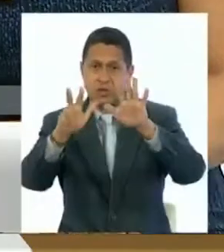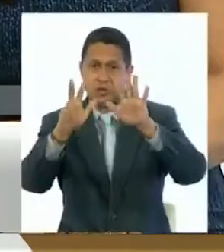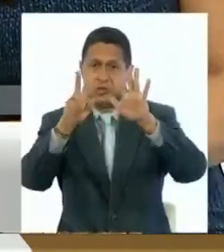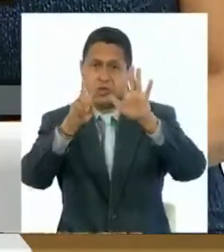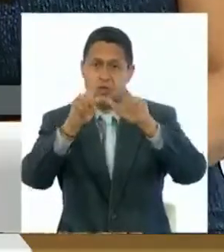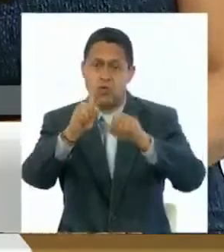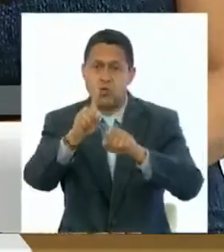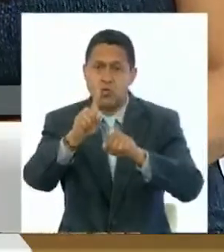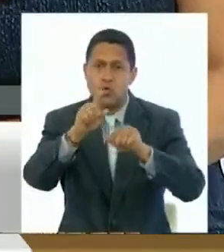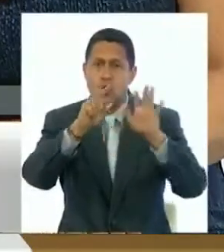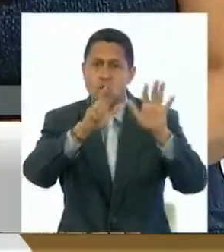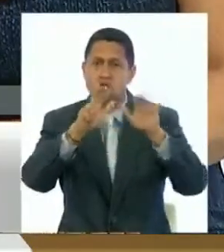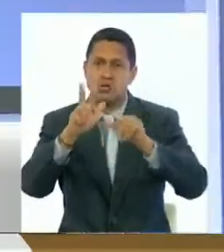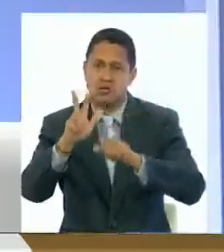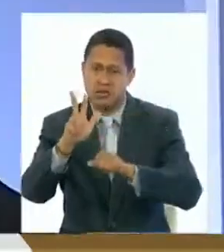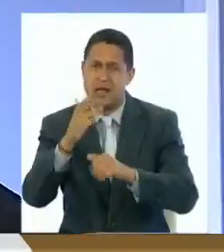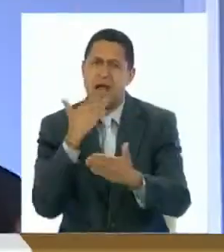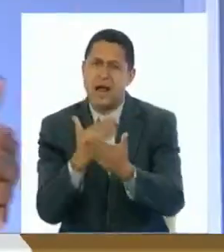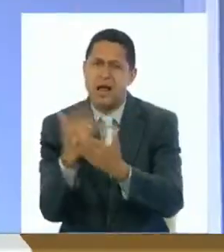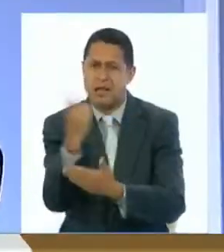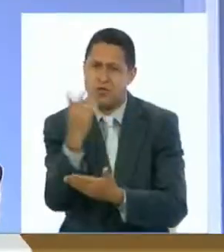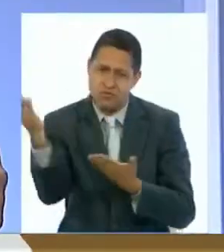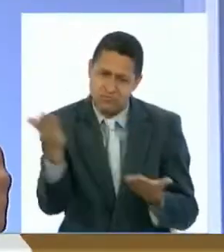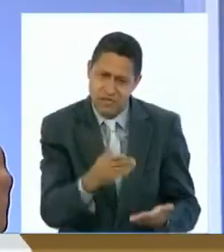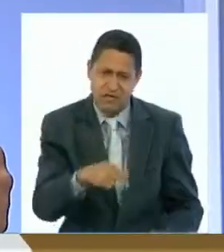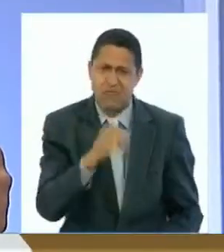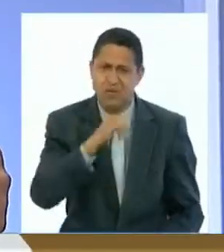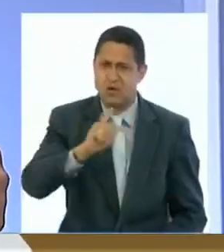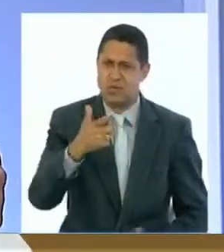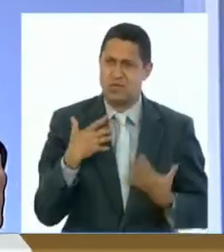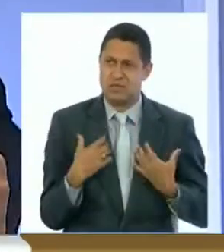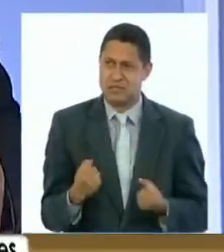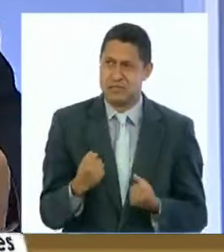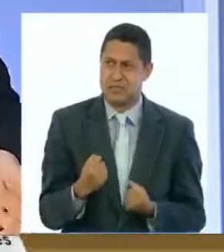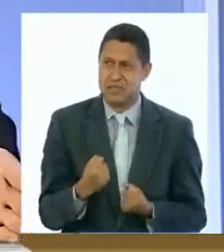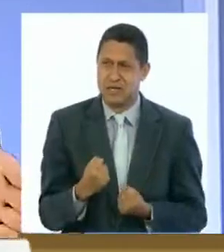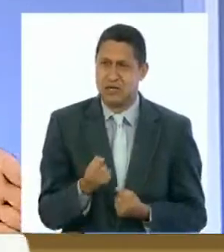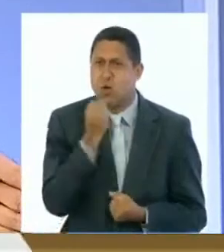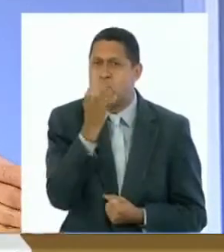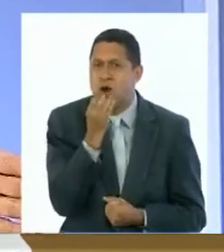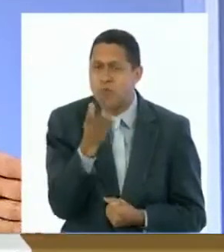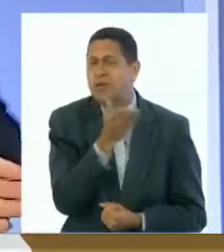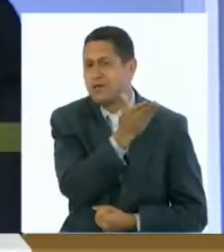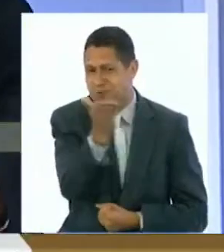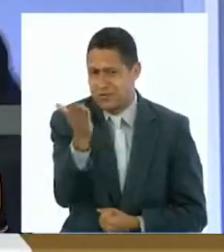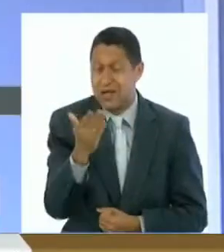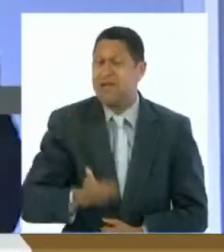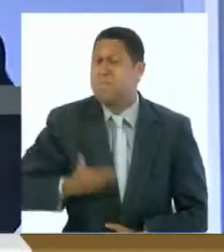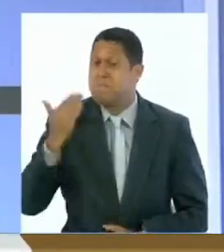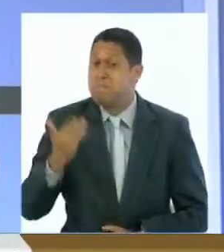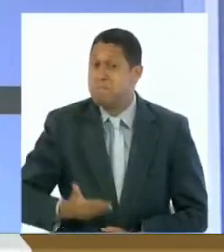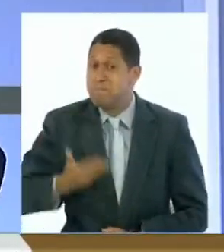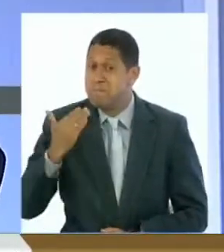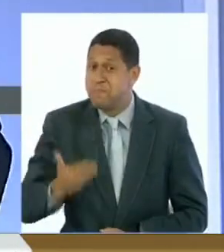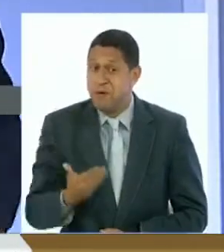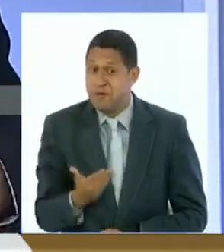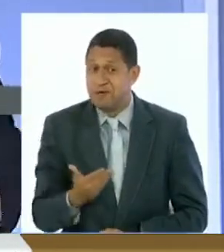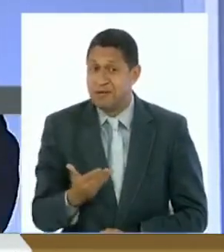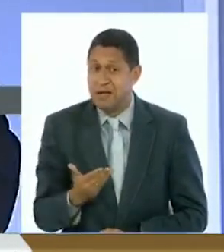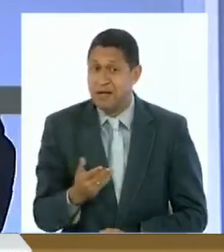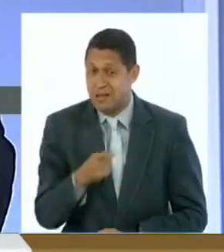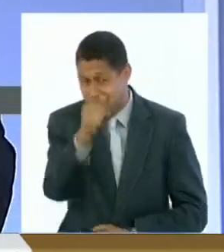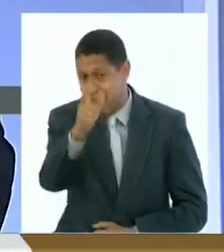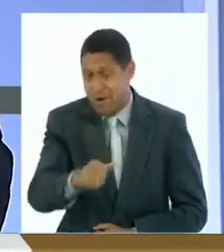0426-518-7183. Queremos agradecer la presencia de ambos acá en Noticias Globovisión Salud, esas recomendaciones, esos consejos bastante importantes, que no solamente aplica para